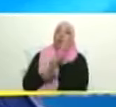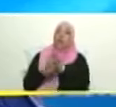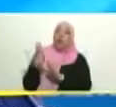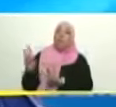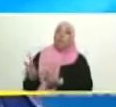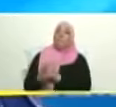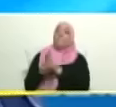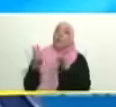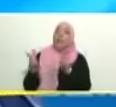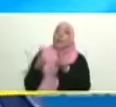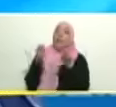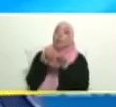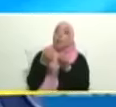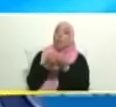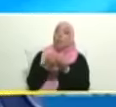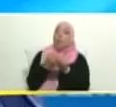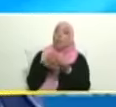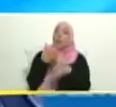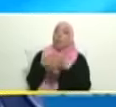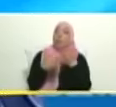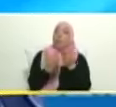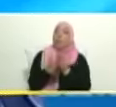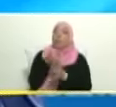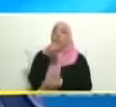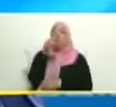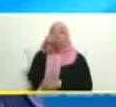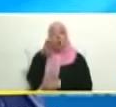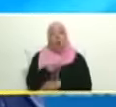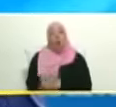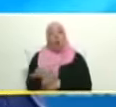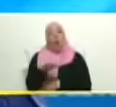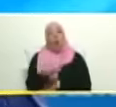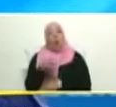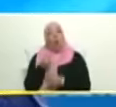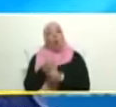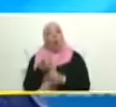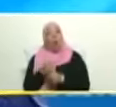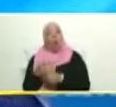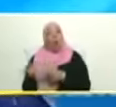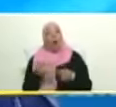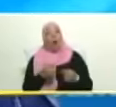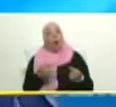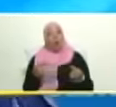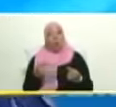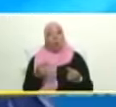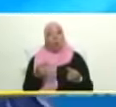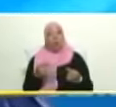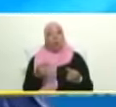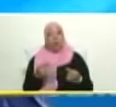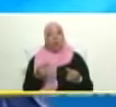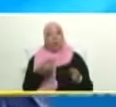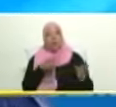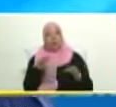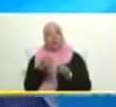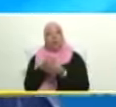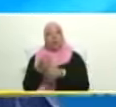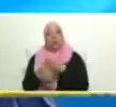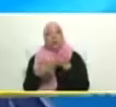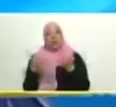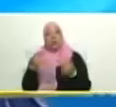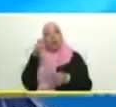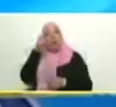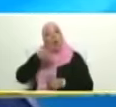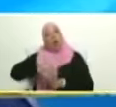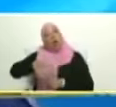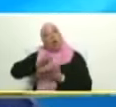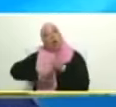victoria, bueno, con su dirección y con su consejo, con sus órdenes. Nosotros